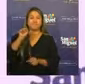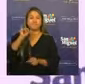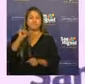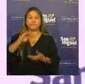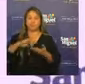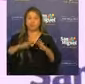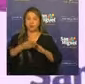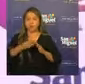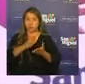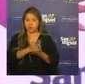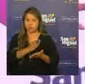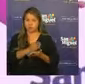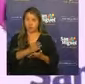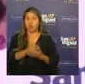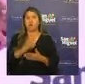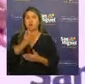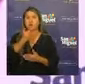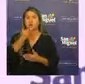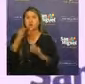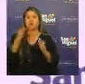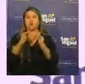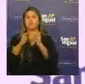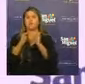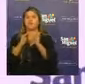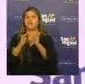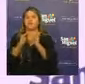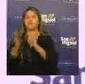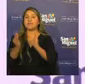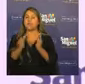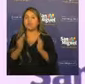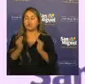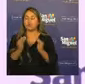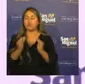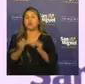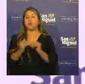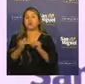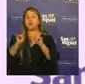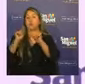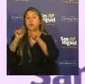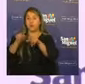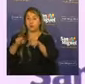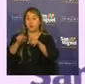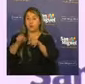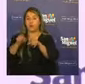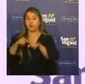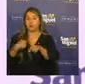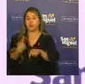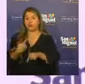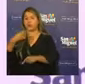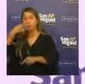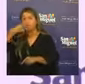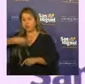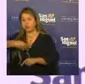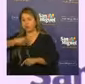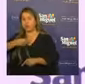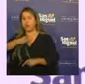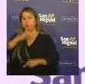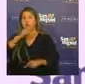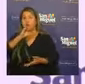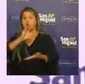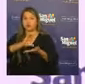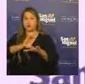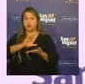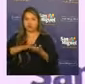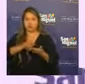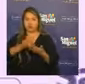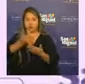comunidad escolar como en las vecinas y vecinos, y desde ahí como municipio no tenemos un centro de salud